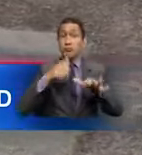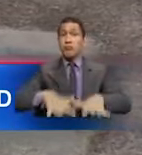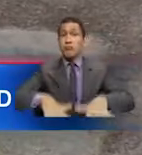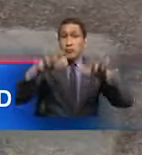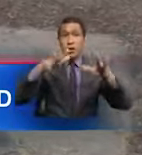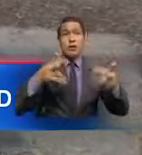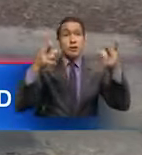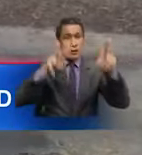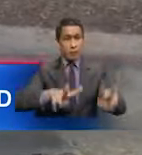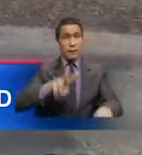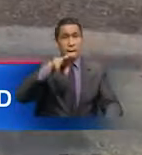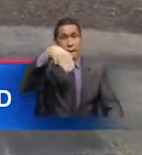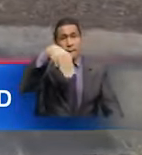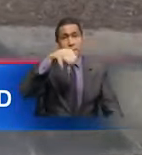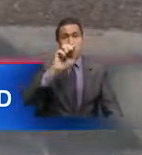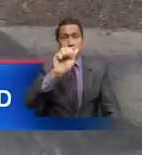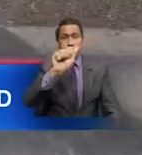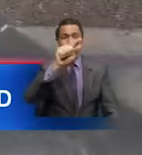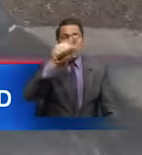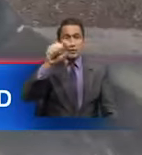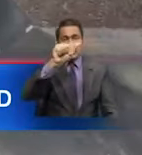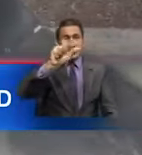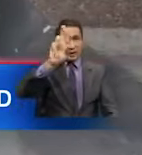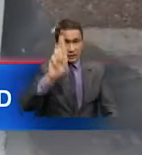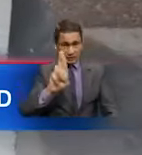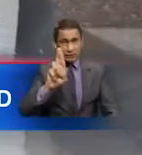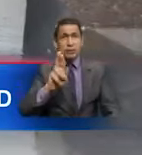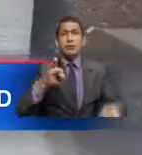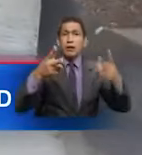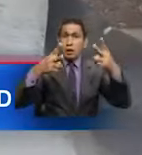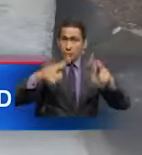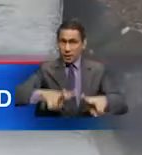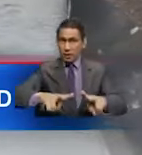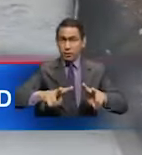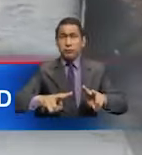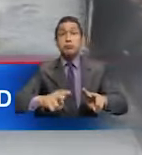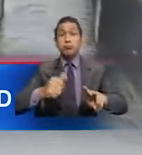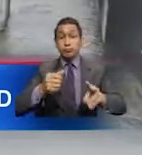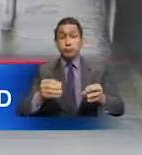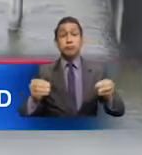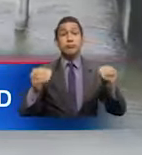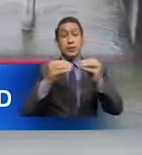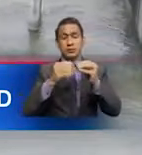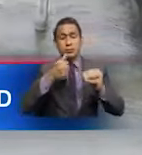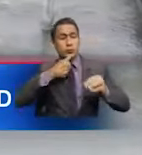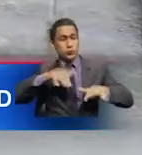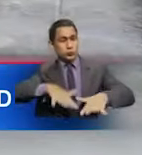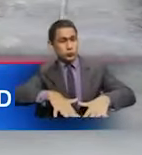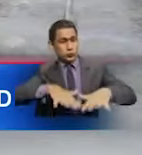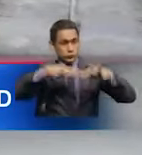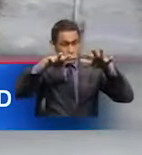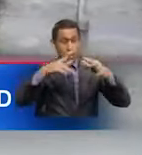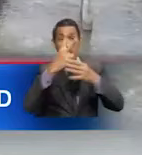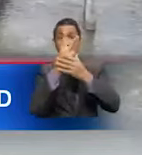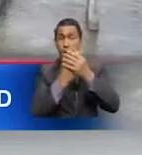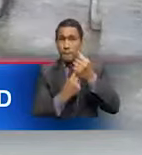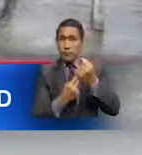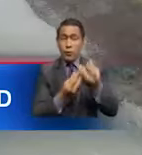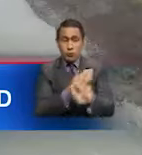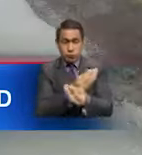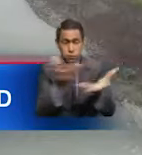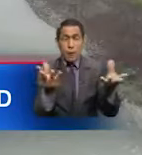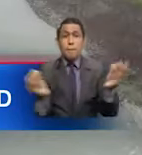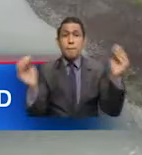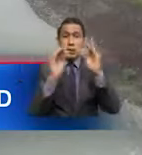1.986 metros sobre el nivel del mar, y el reservorio de Masar, el más grande del país, está en 2.133 metros sobre el nivel del